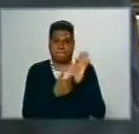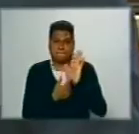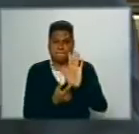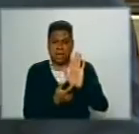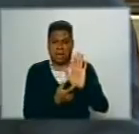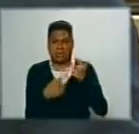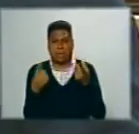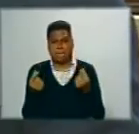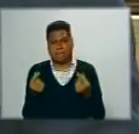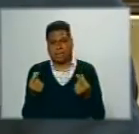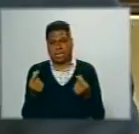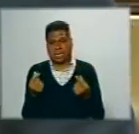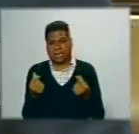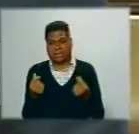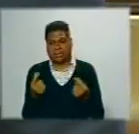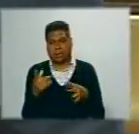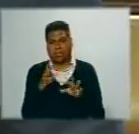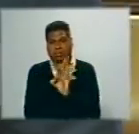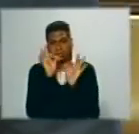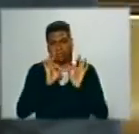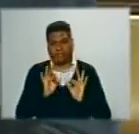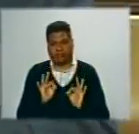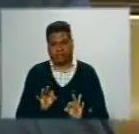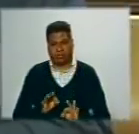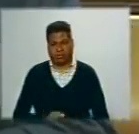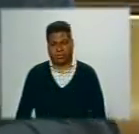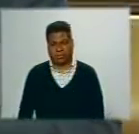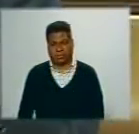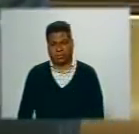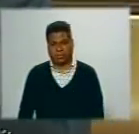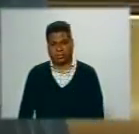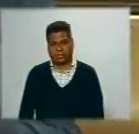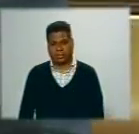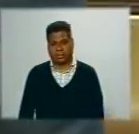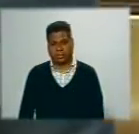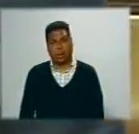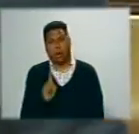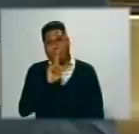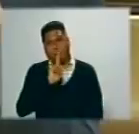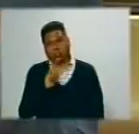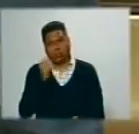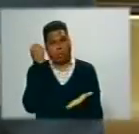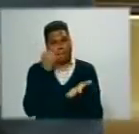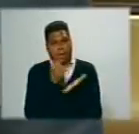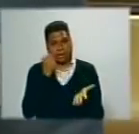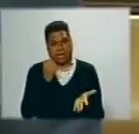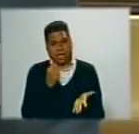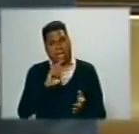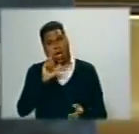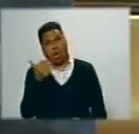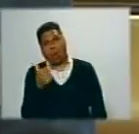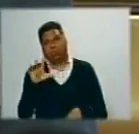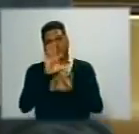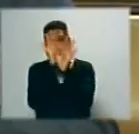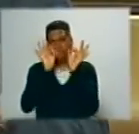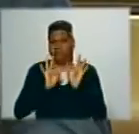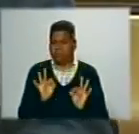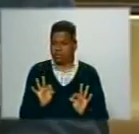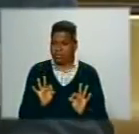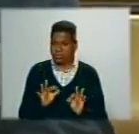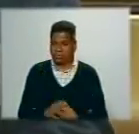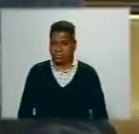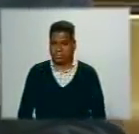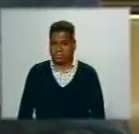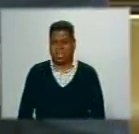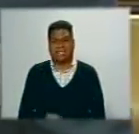precios a una modalidad, o no marcaje de precios a otra modalidad.